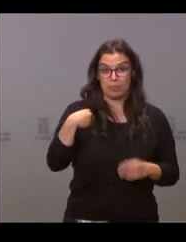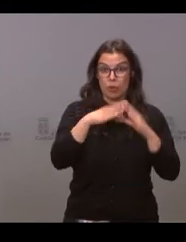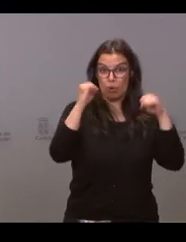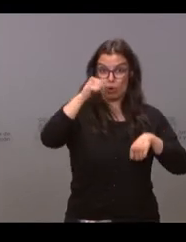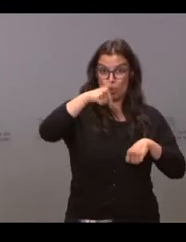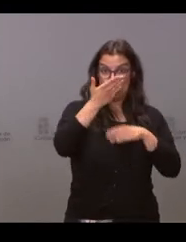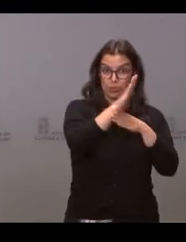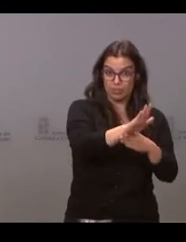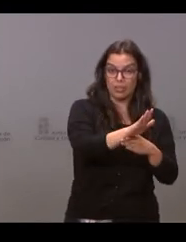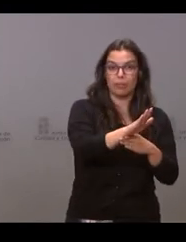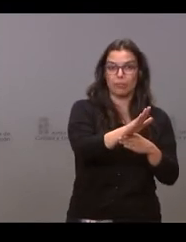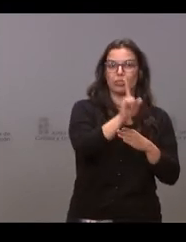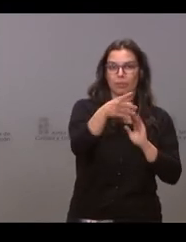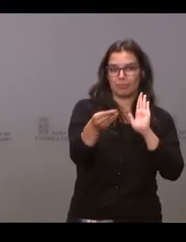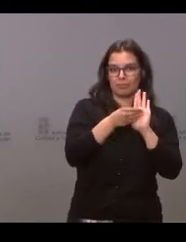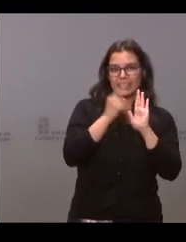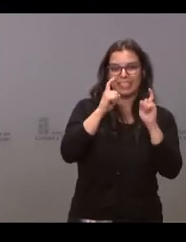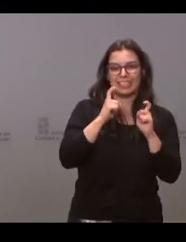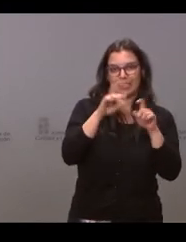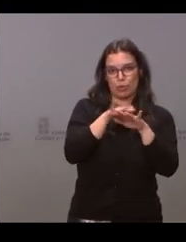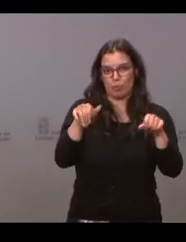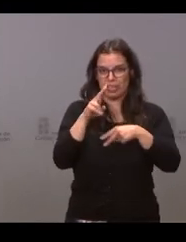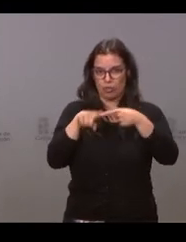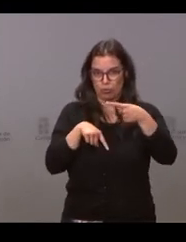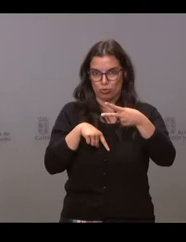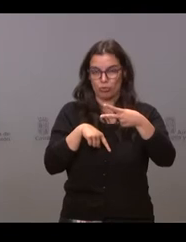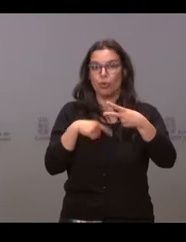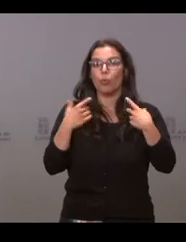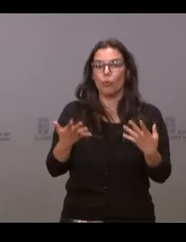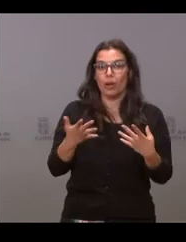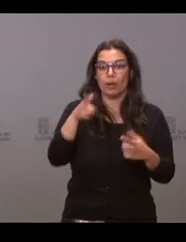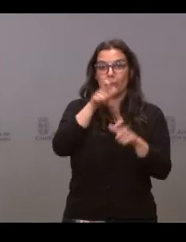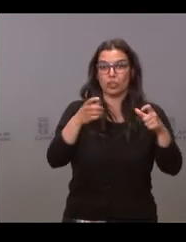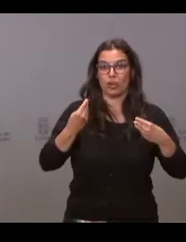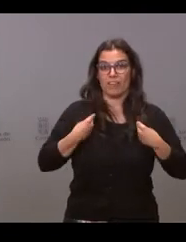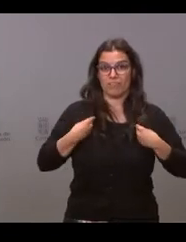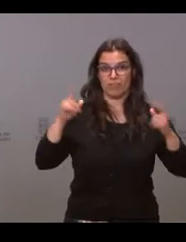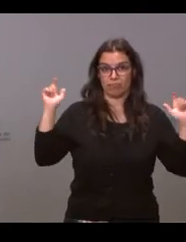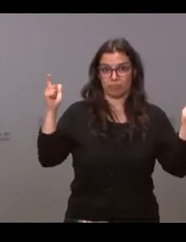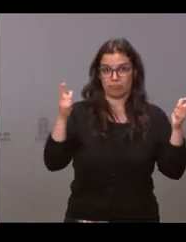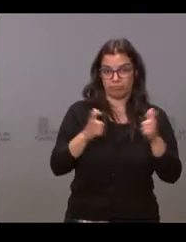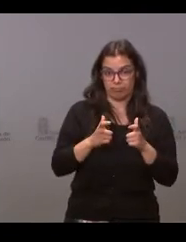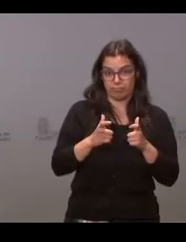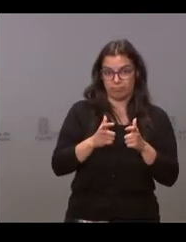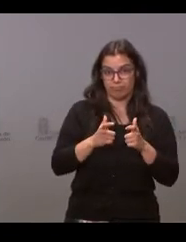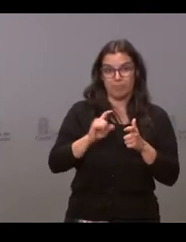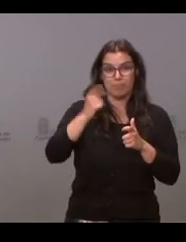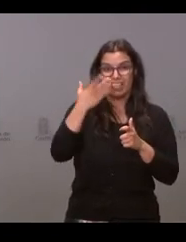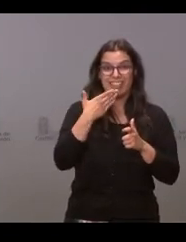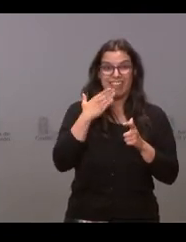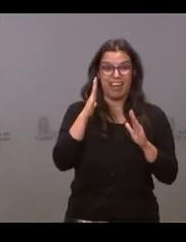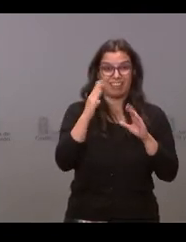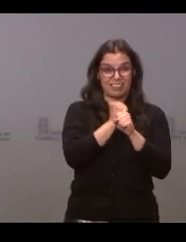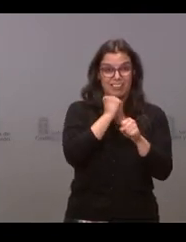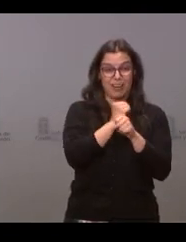intentamos solventar esas situaciones que es la pérdida de población activa sobre todo con la cantidad de jóvenes